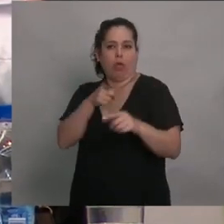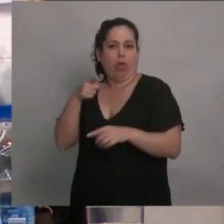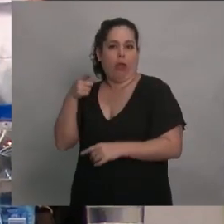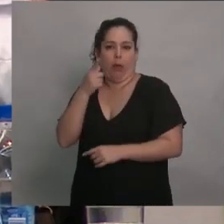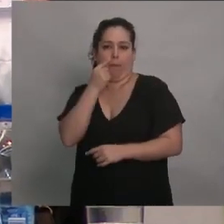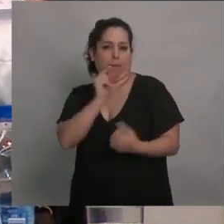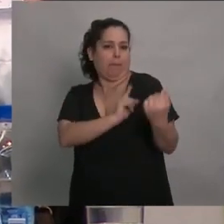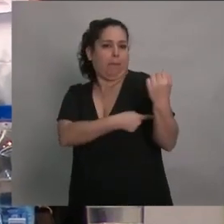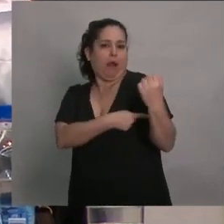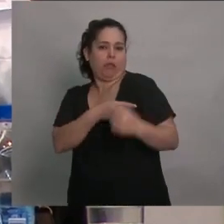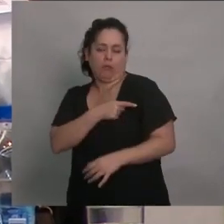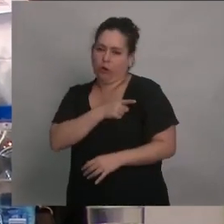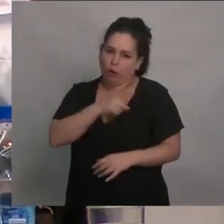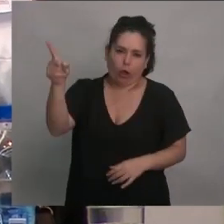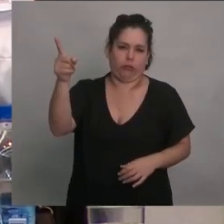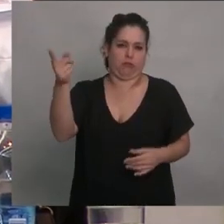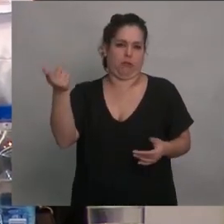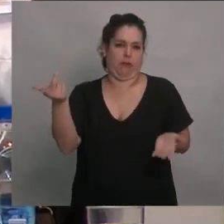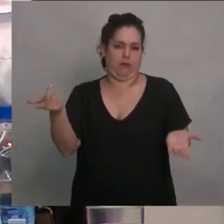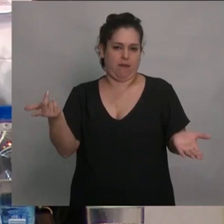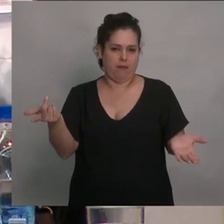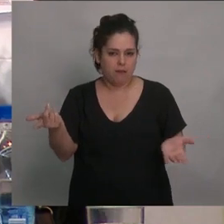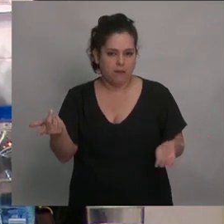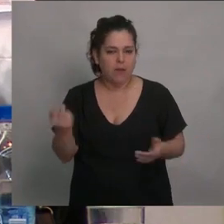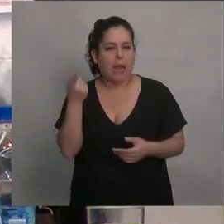patriarcales, capitalistas y